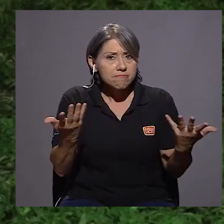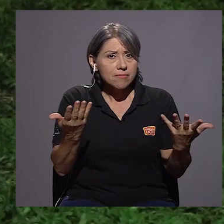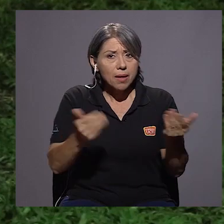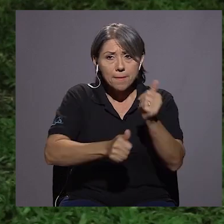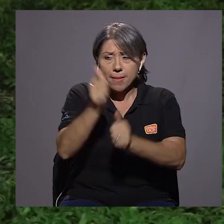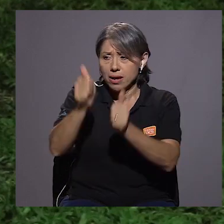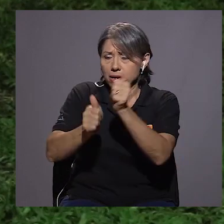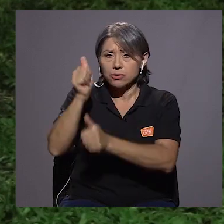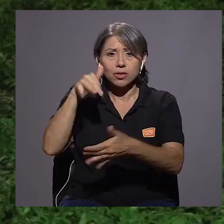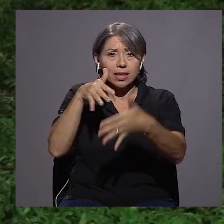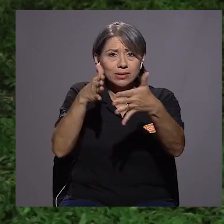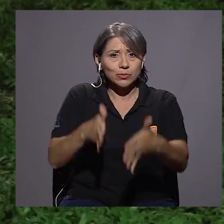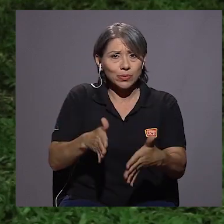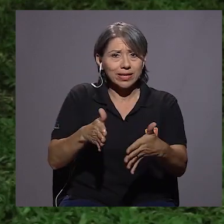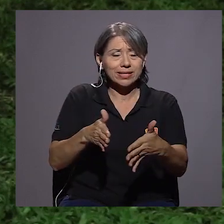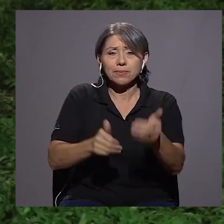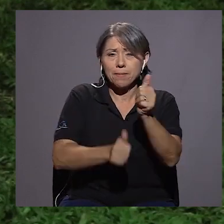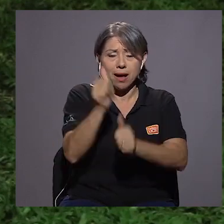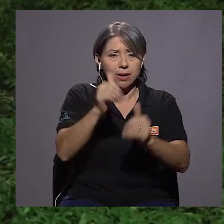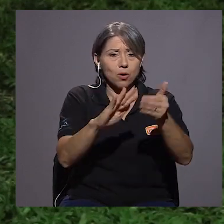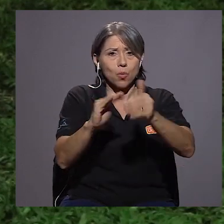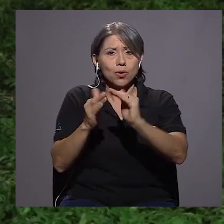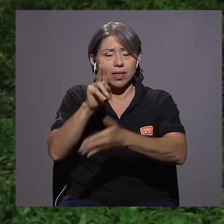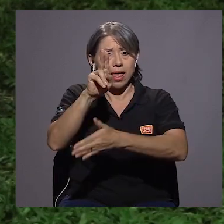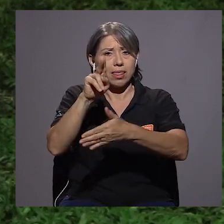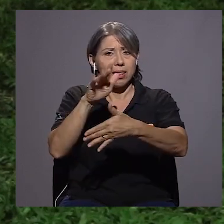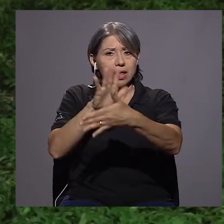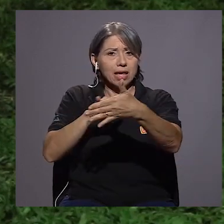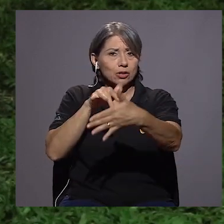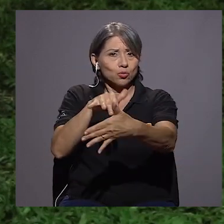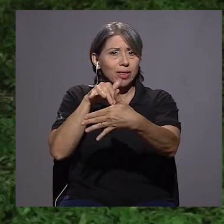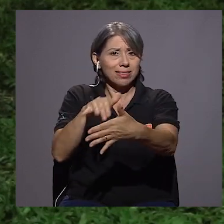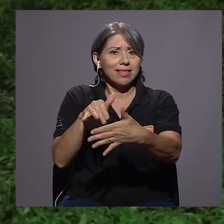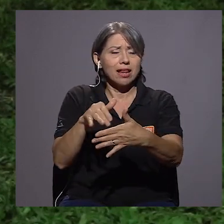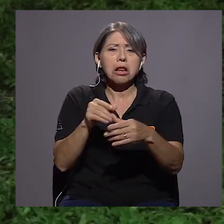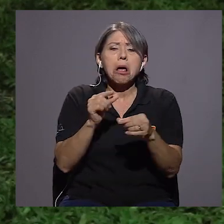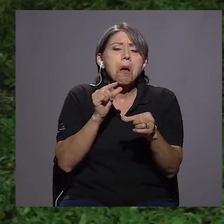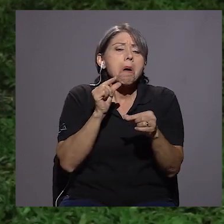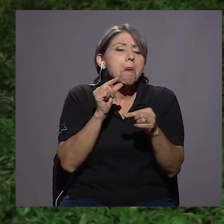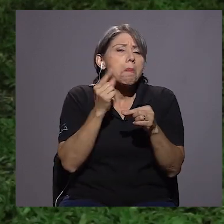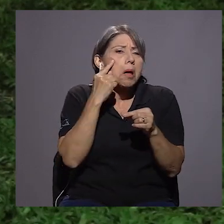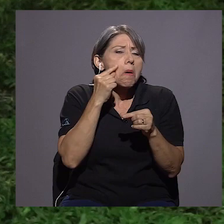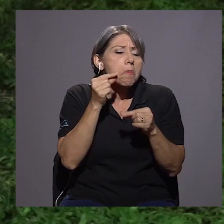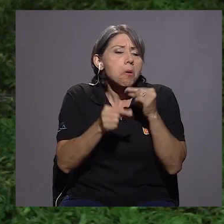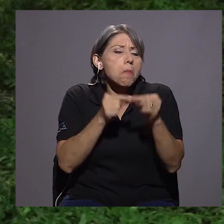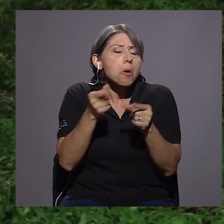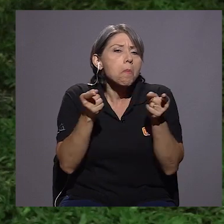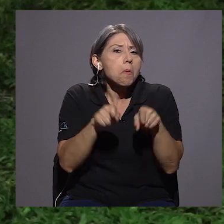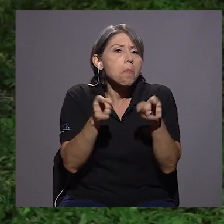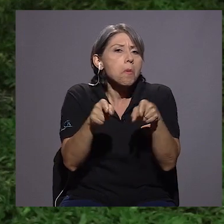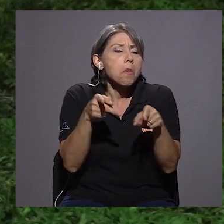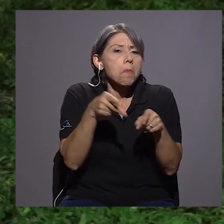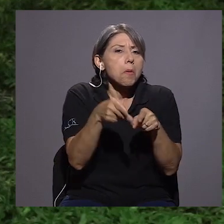digamos, que la gran mayoría del estudiantado, de la comunidad estudiantil, todavía no nota que está